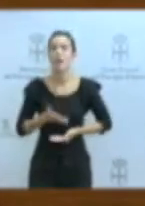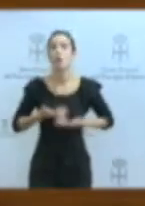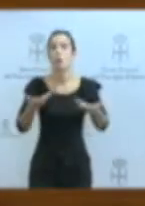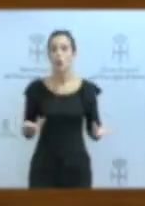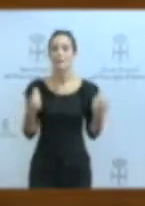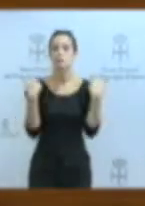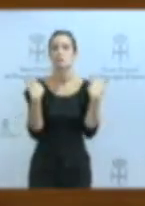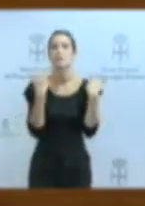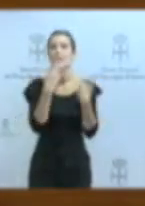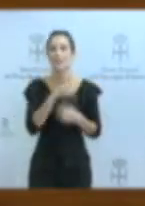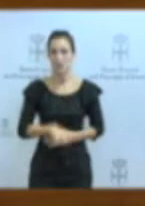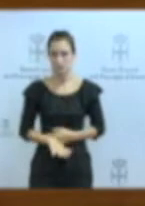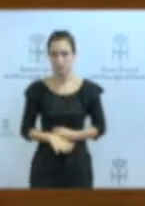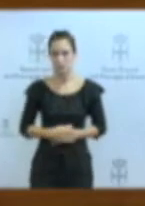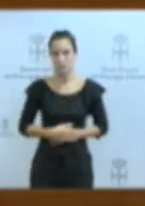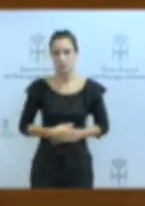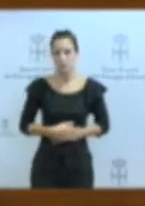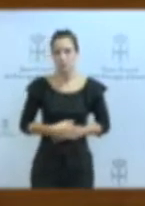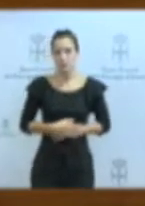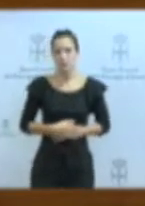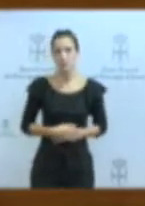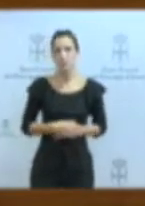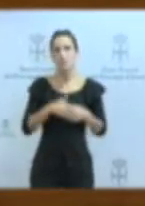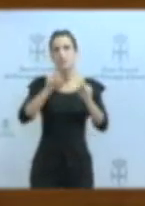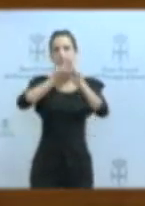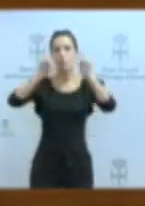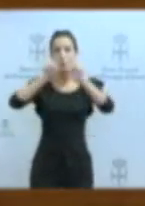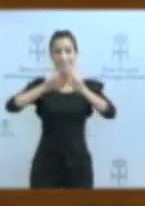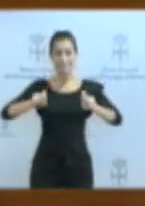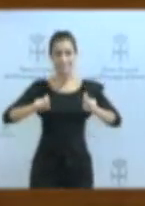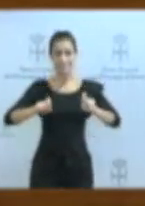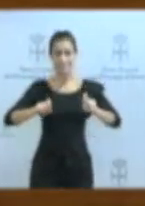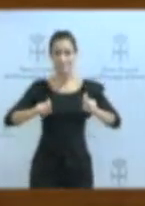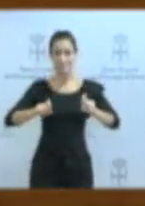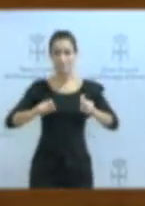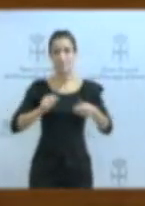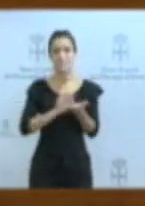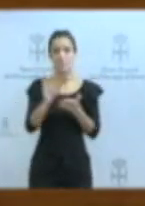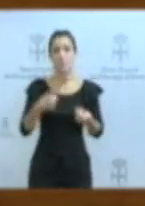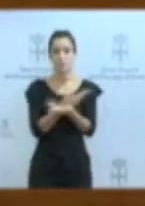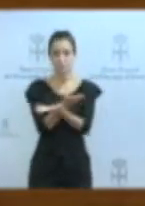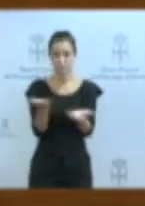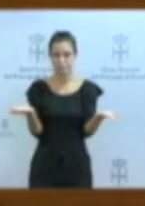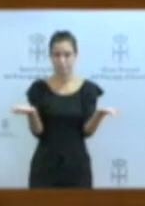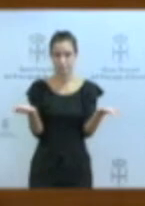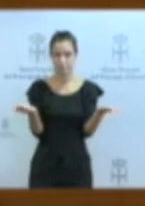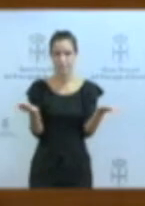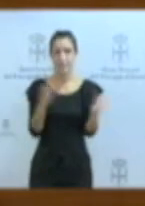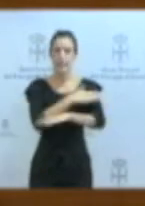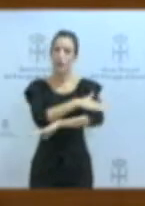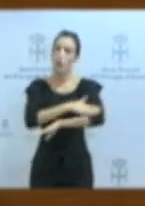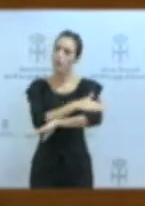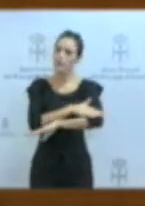Las compañías son las que proveen el servicio. El Estado es el que tiene la competencia del transporte aéreo.